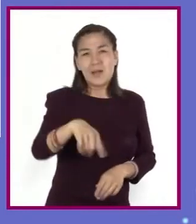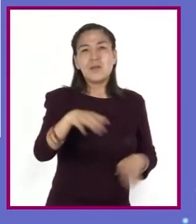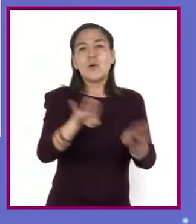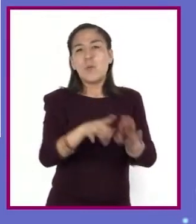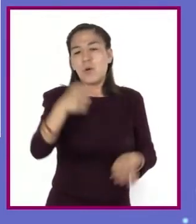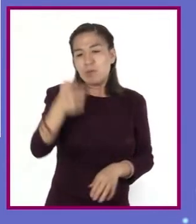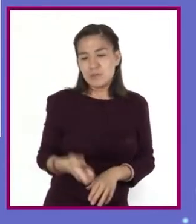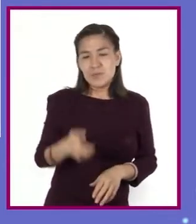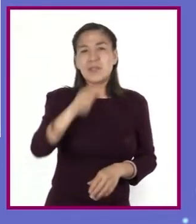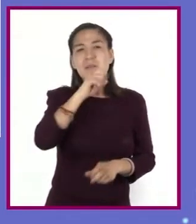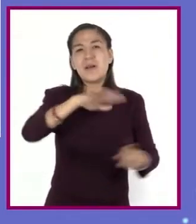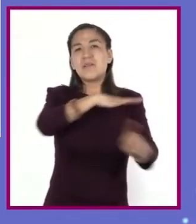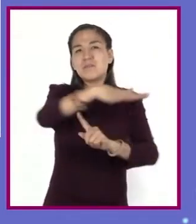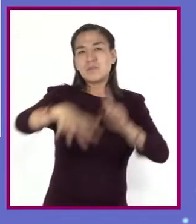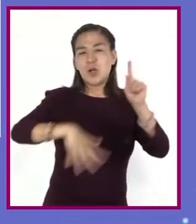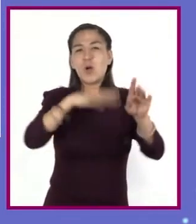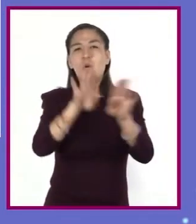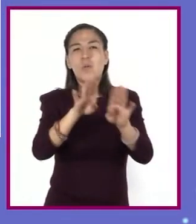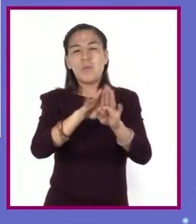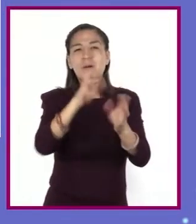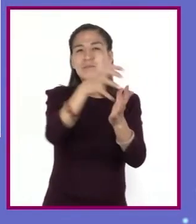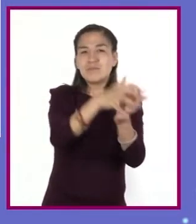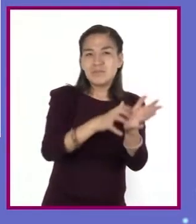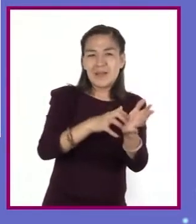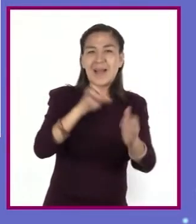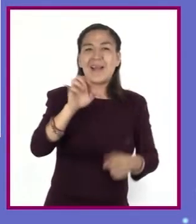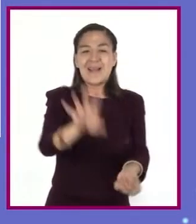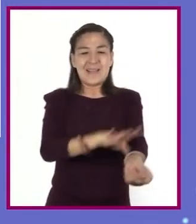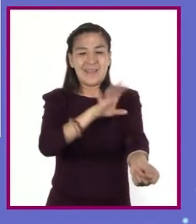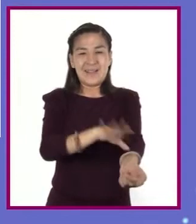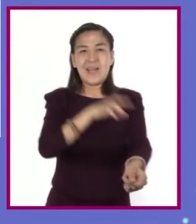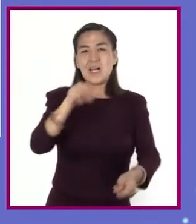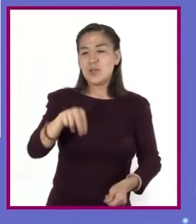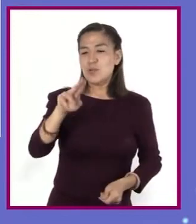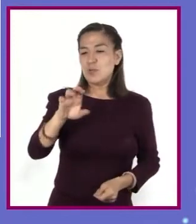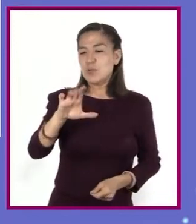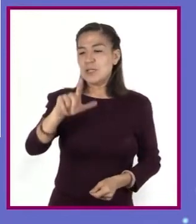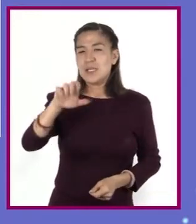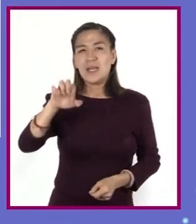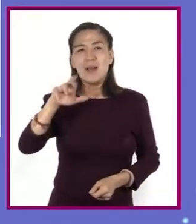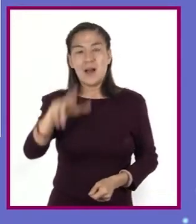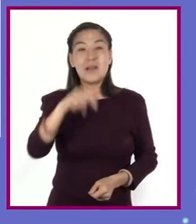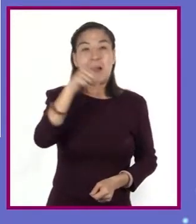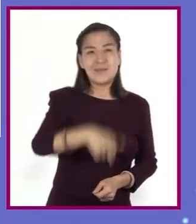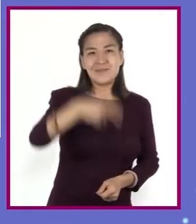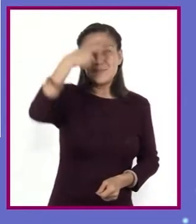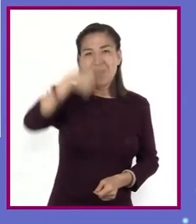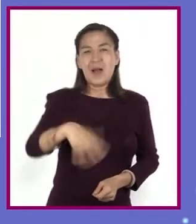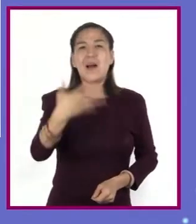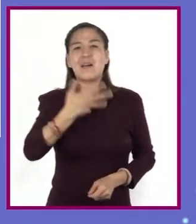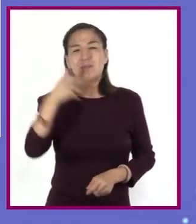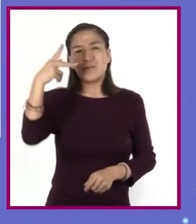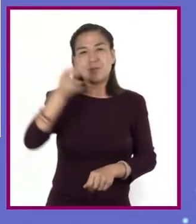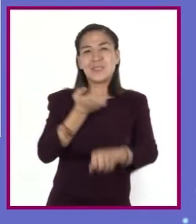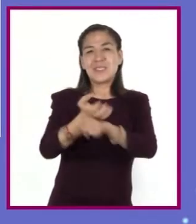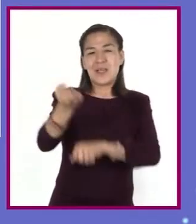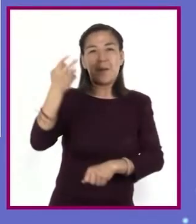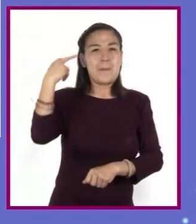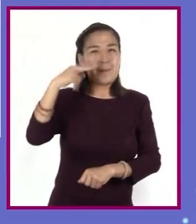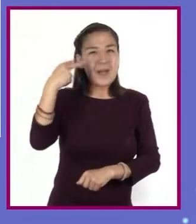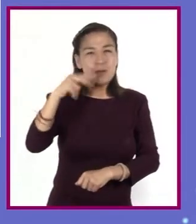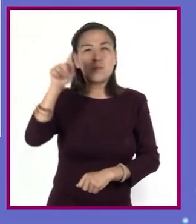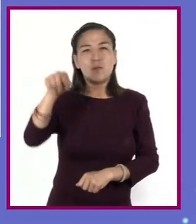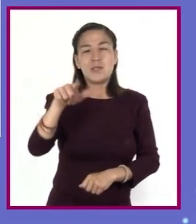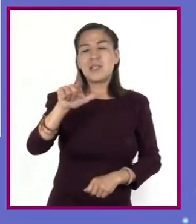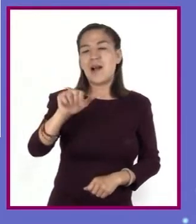y ambiental de la energía nuclear, a propósito de la planta nuclear que tenemos en México, en el estado de Veracruz, de